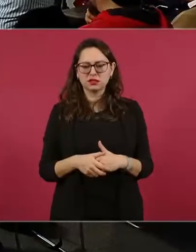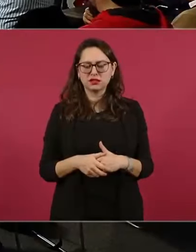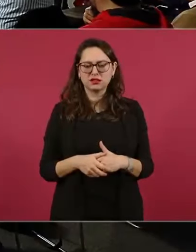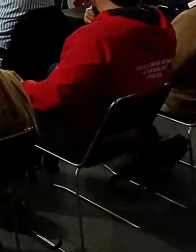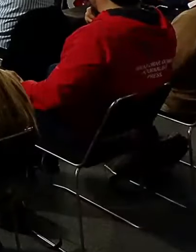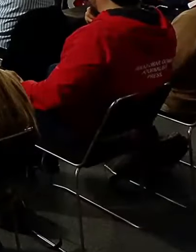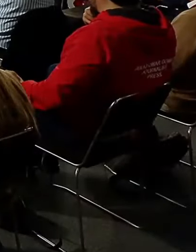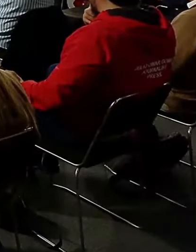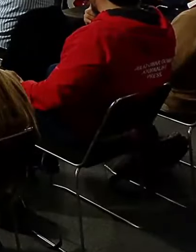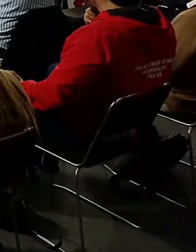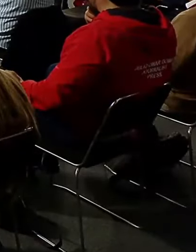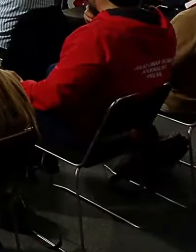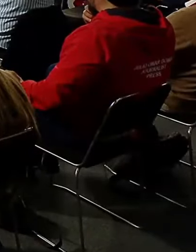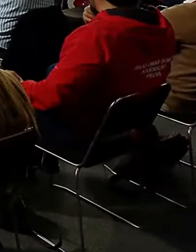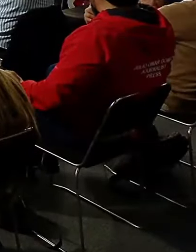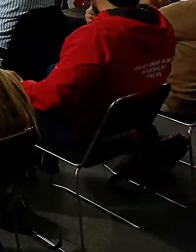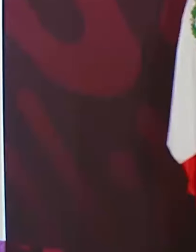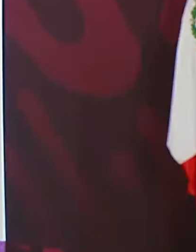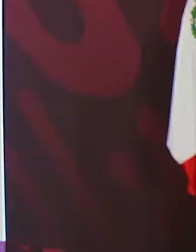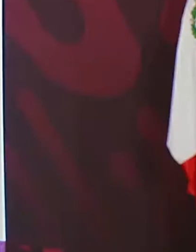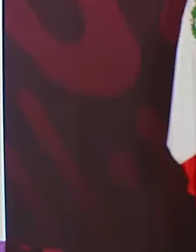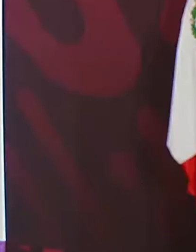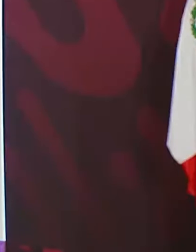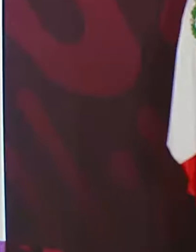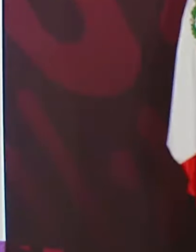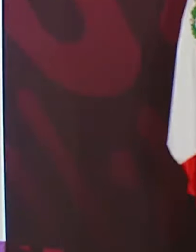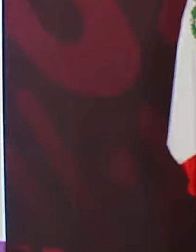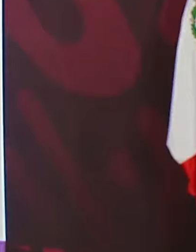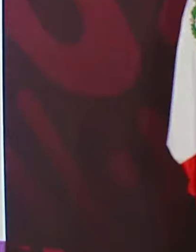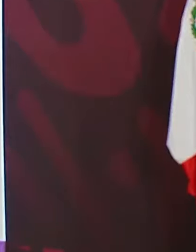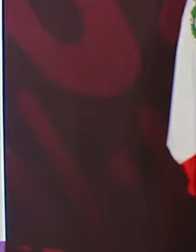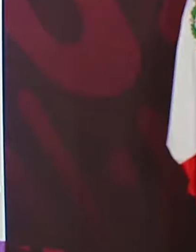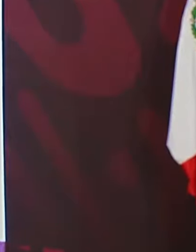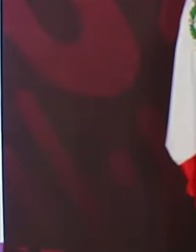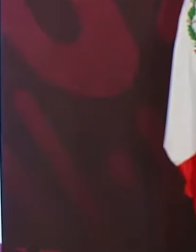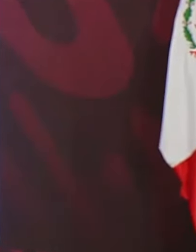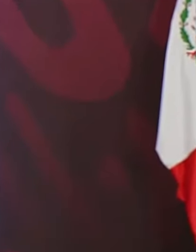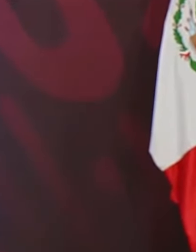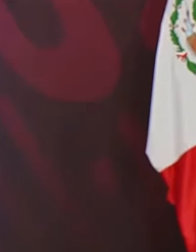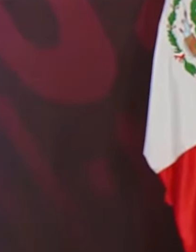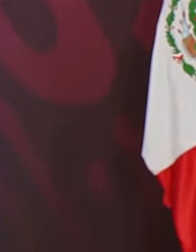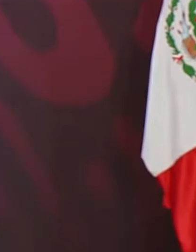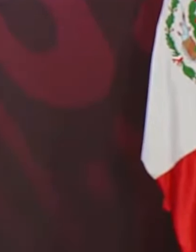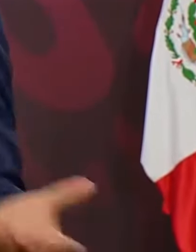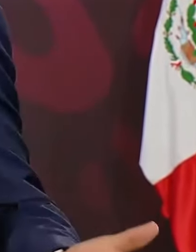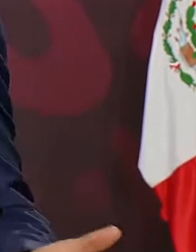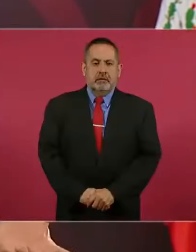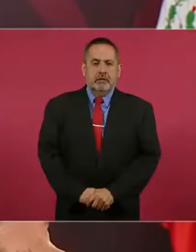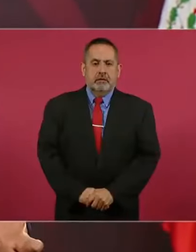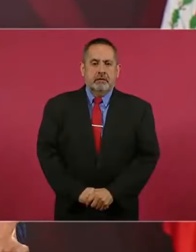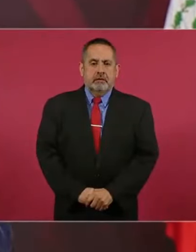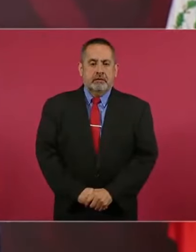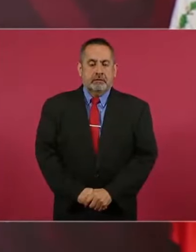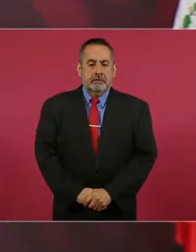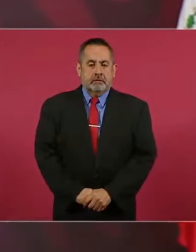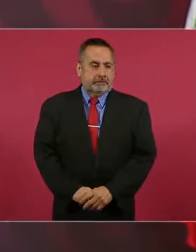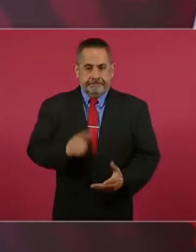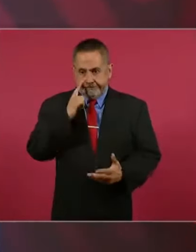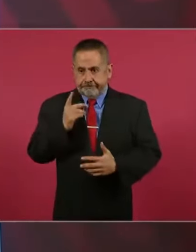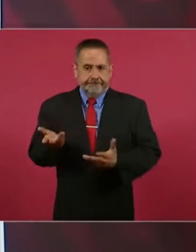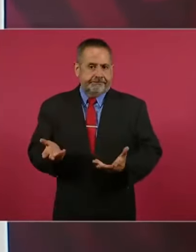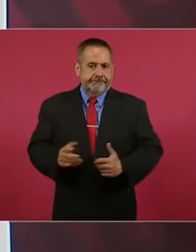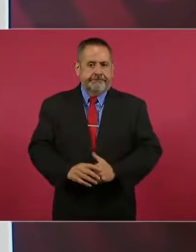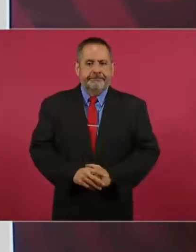Porque era día y noche mintiendo, mintiendo, mintiendo, de este tipo. No es que ahora, pues,